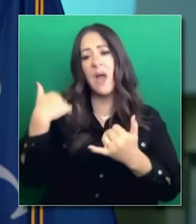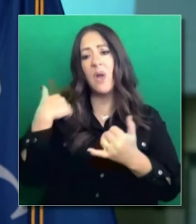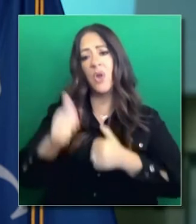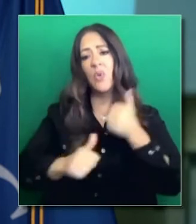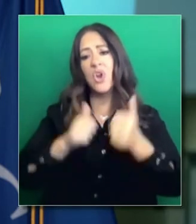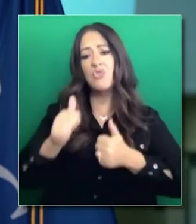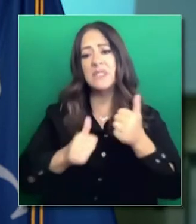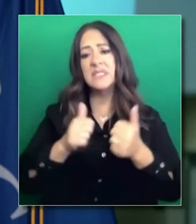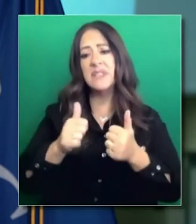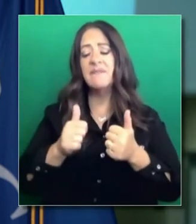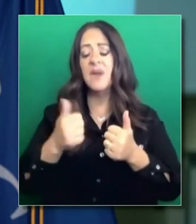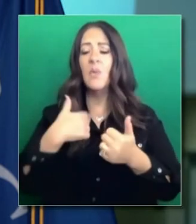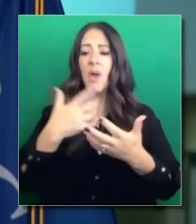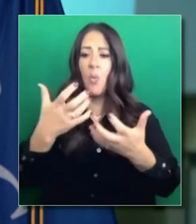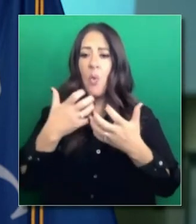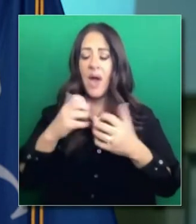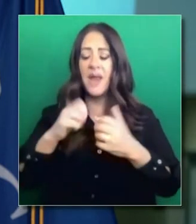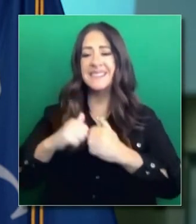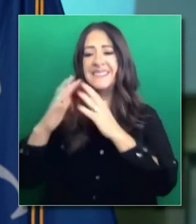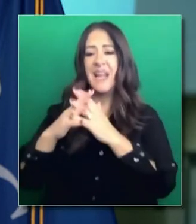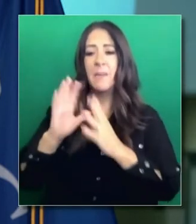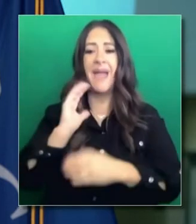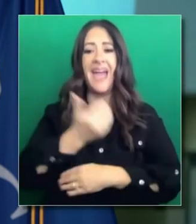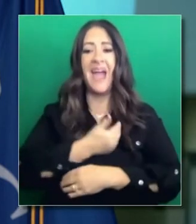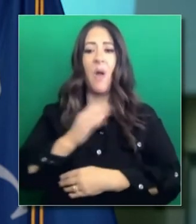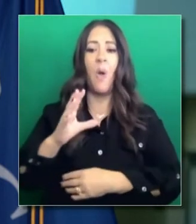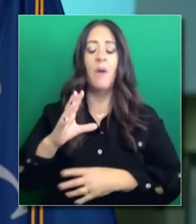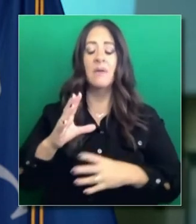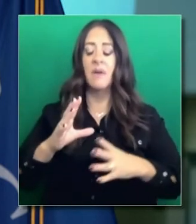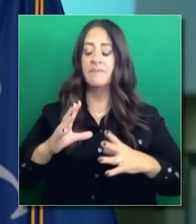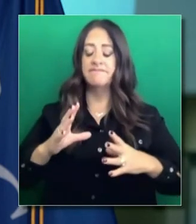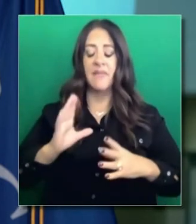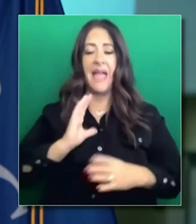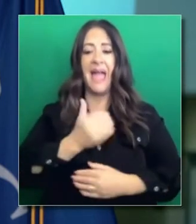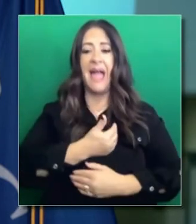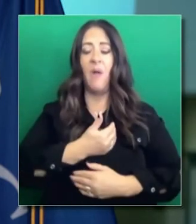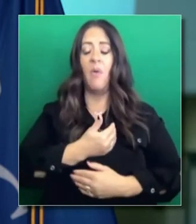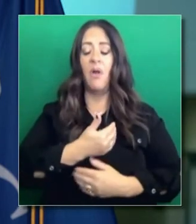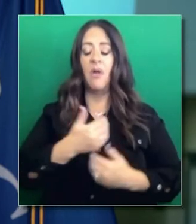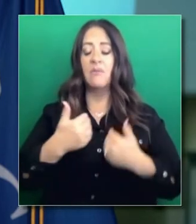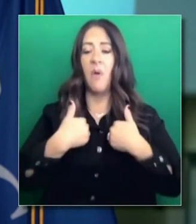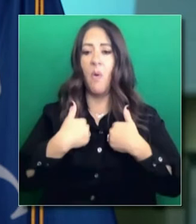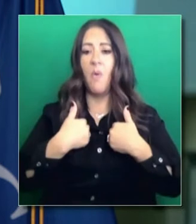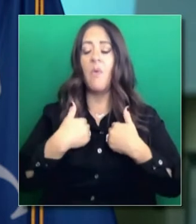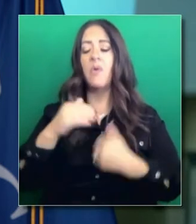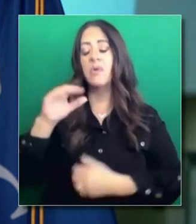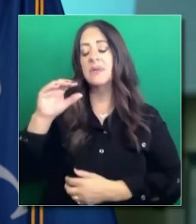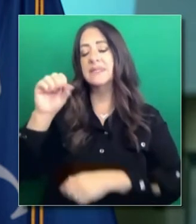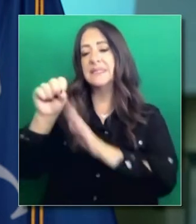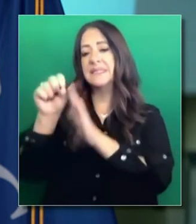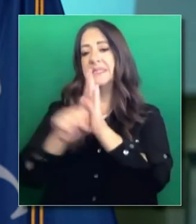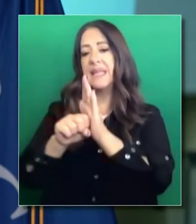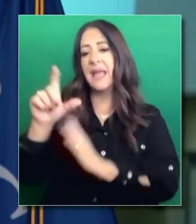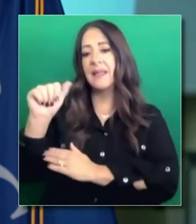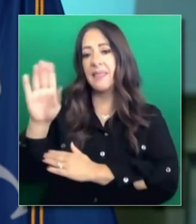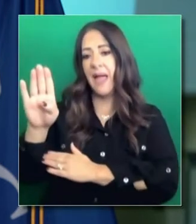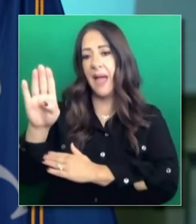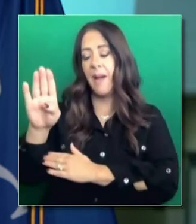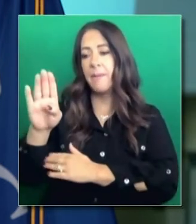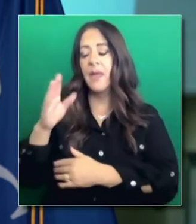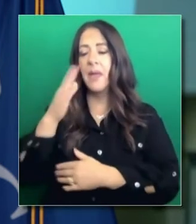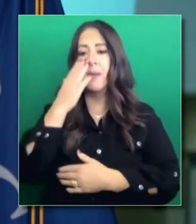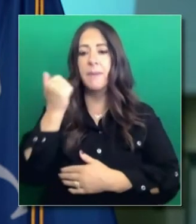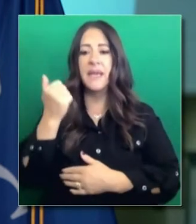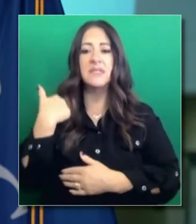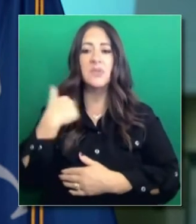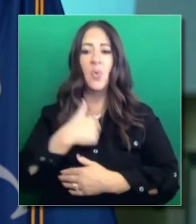tan agresivos para conseguir que se pusiera en operación el laboratorio, pudimos conseguir